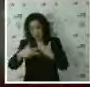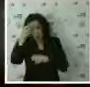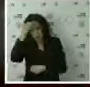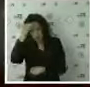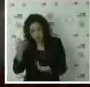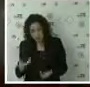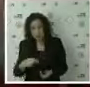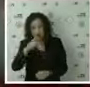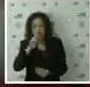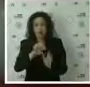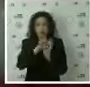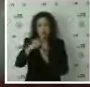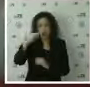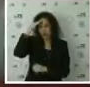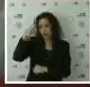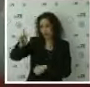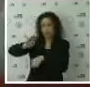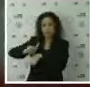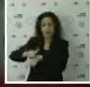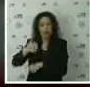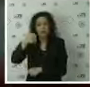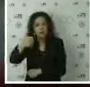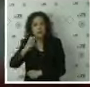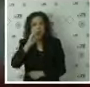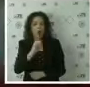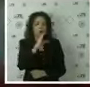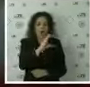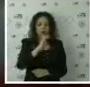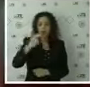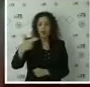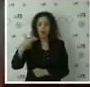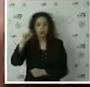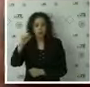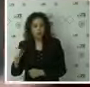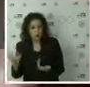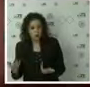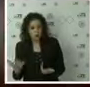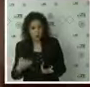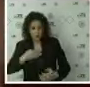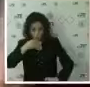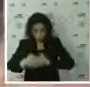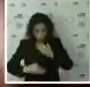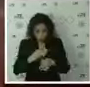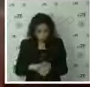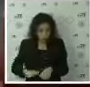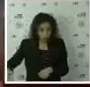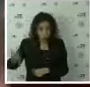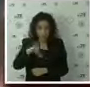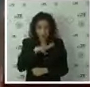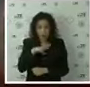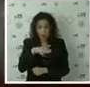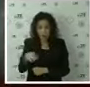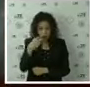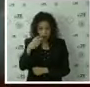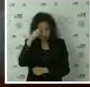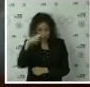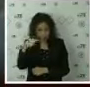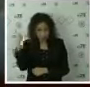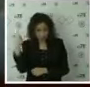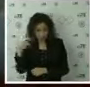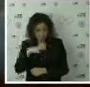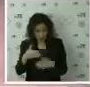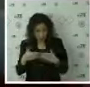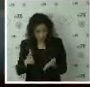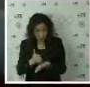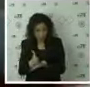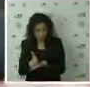prepa como la Prepa 6 o el CCH Sur, pues no necesariamente todos y todas tienen esa facilidad y